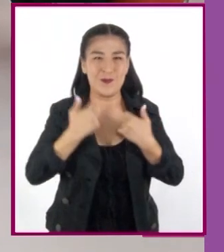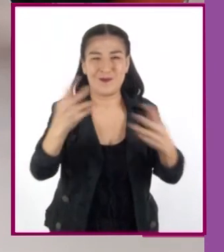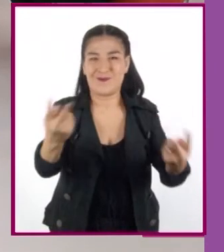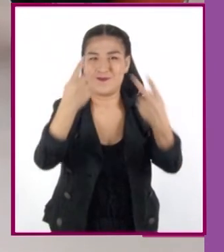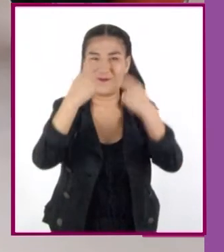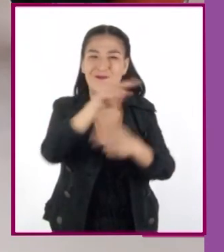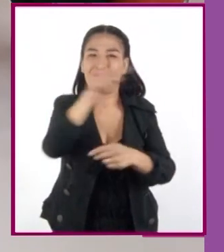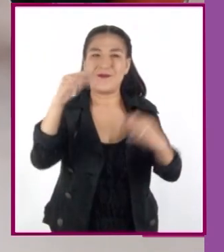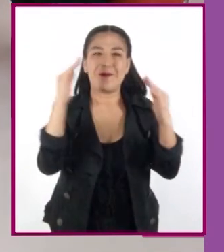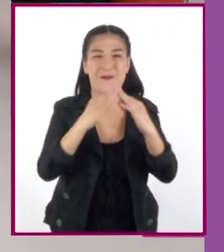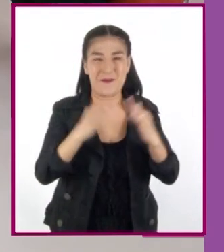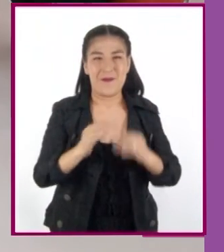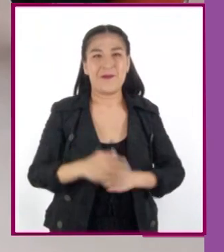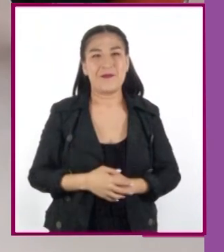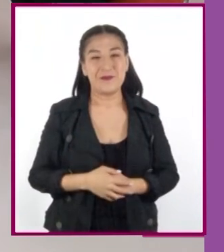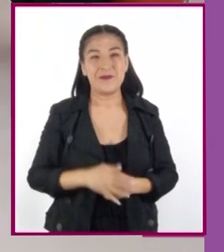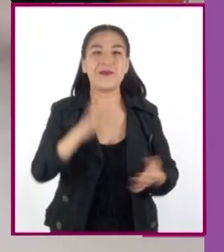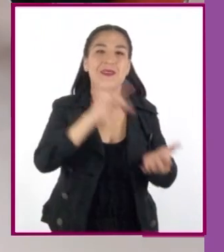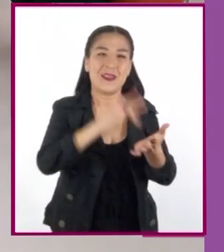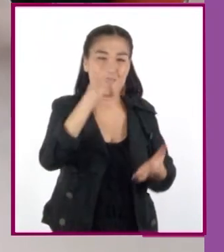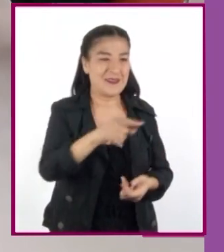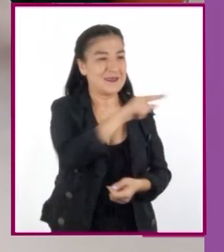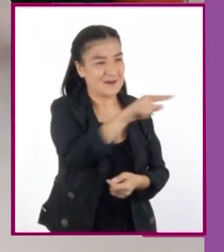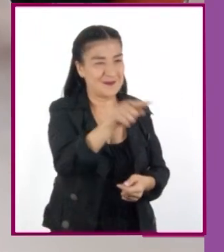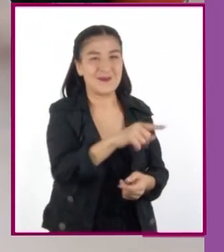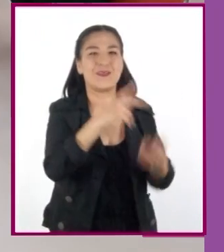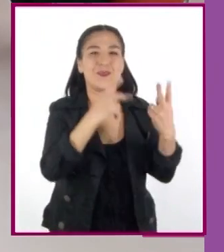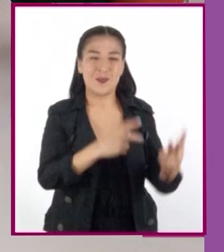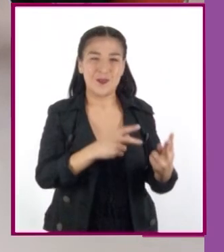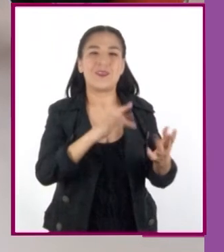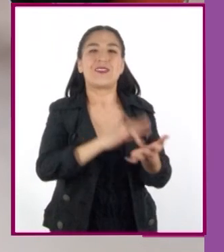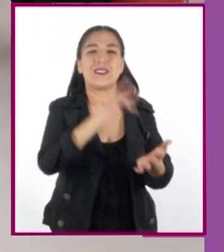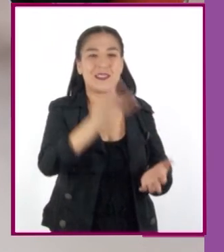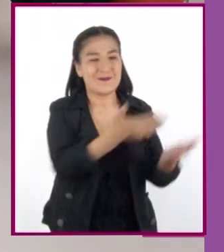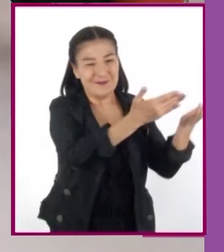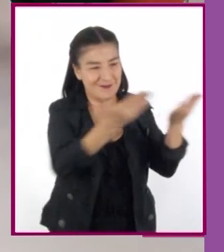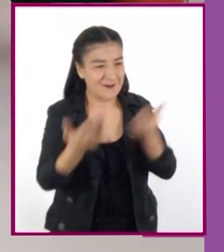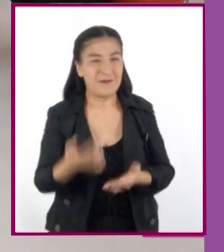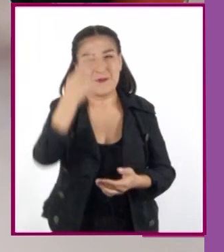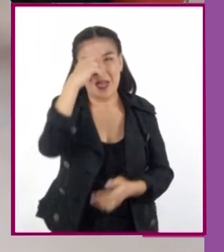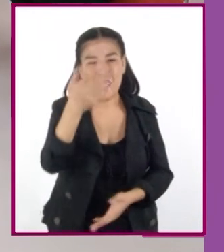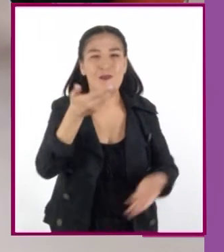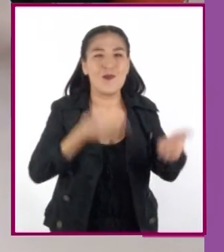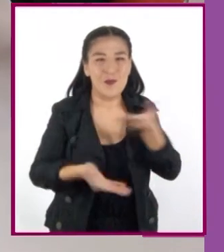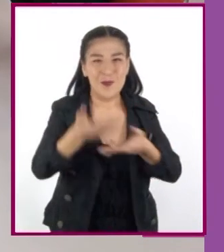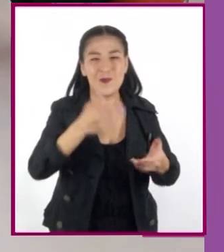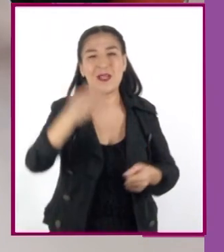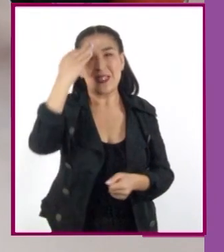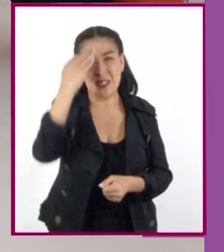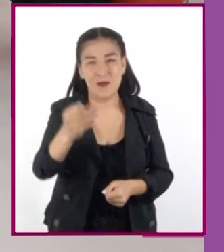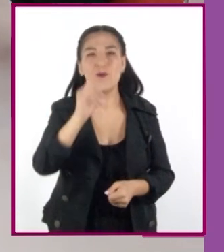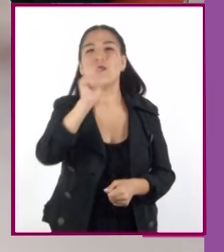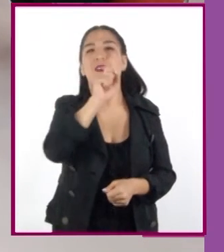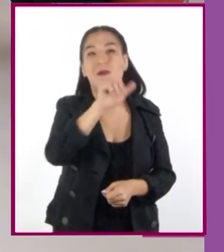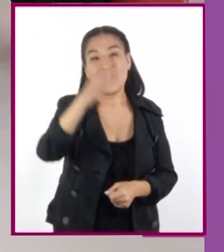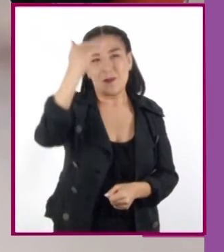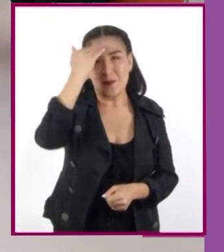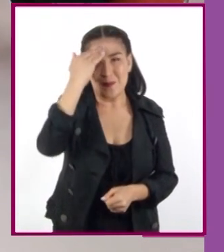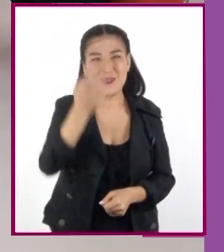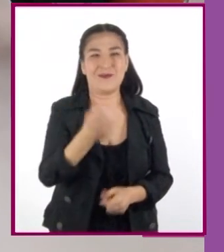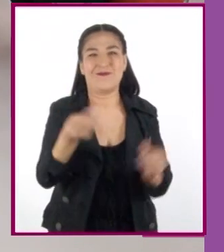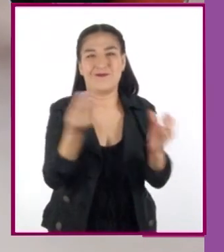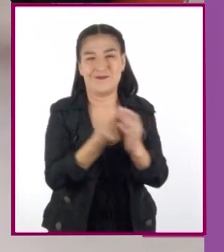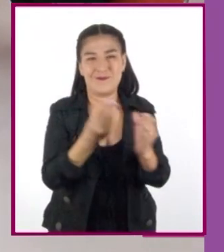casa. Les agradezco a ambas que nos vinieran a compartir su tiempo y conocimiento en esta